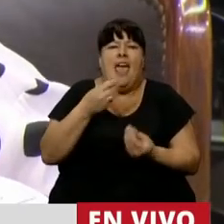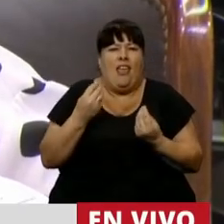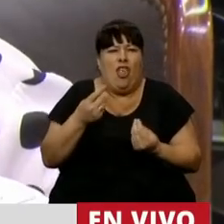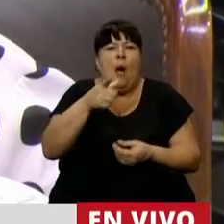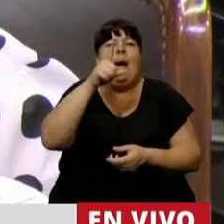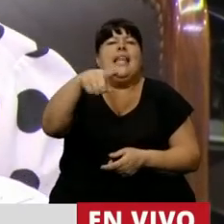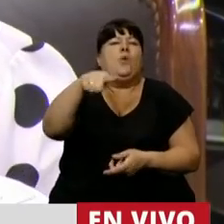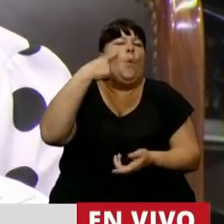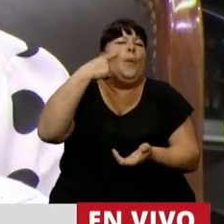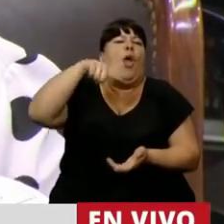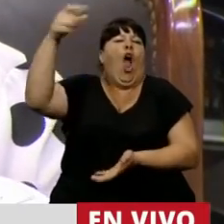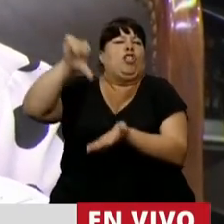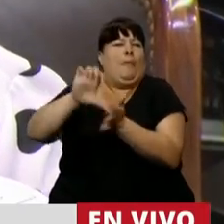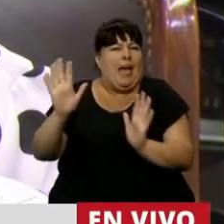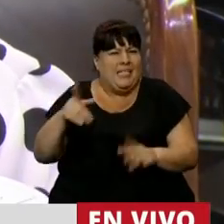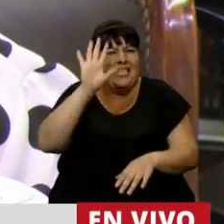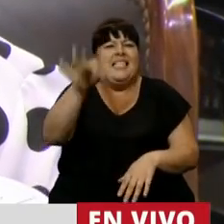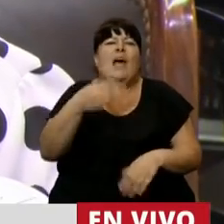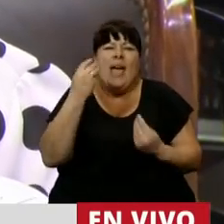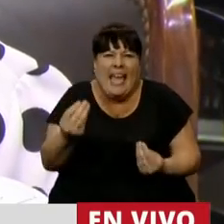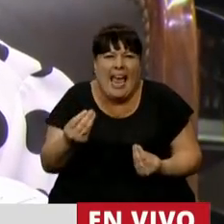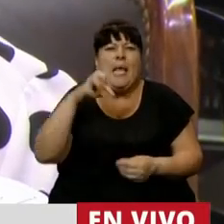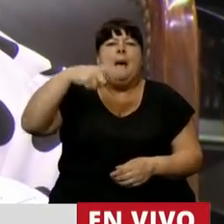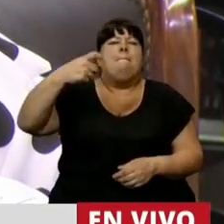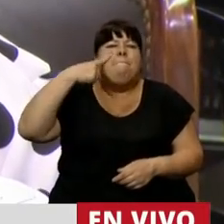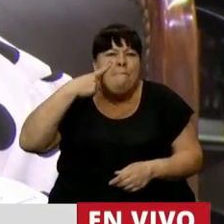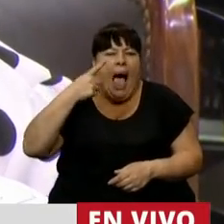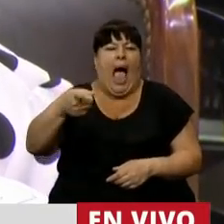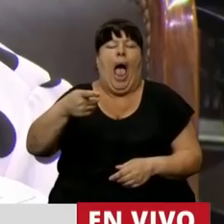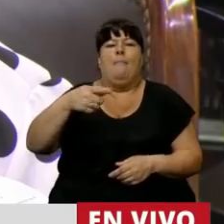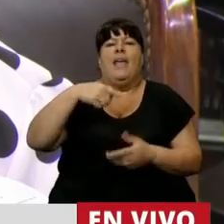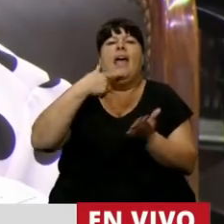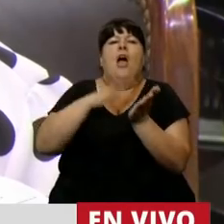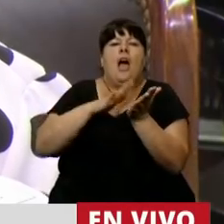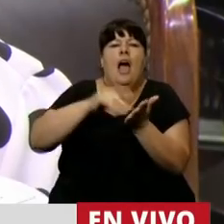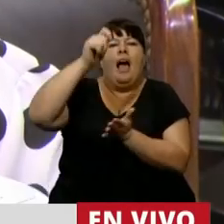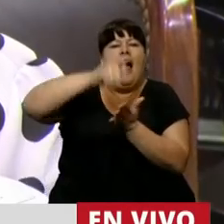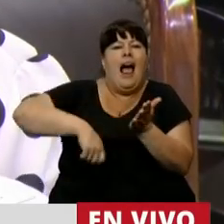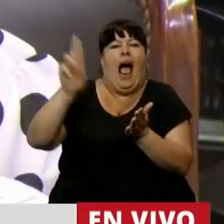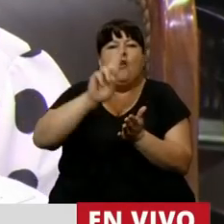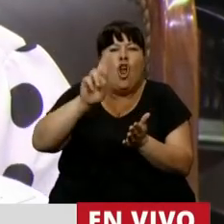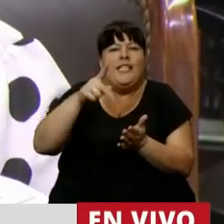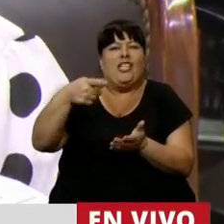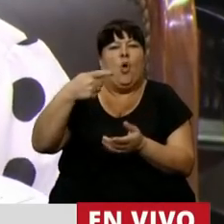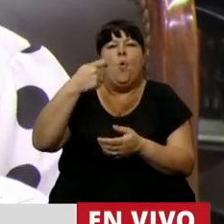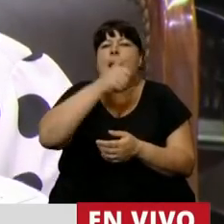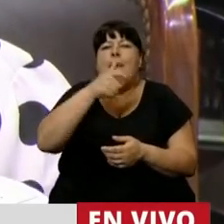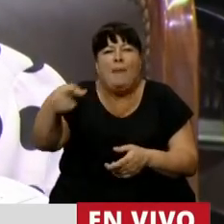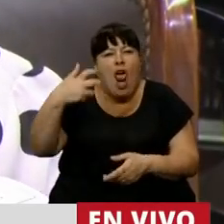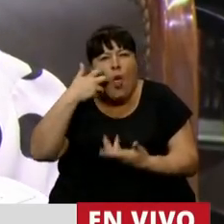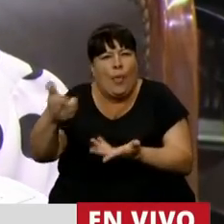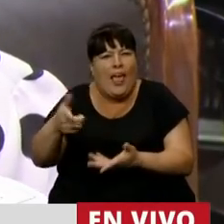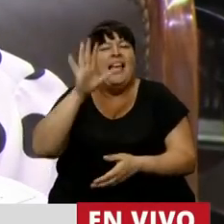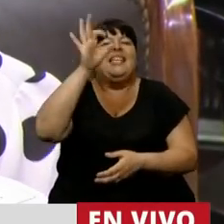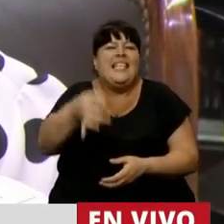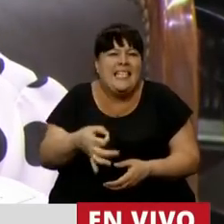país viven? ¿Saben lo que implica ir al PAMI a que le certifiquen una receta a un viejo? ¿Saben lo que